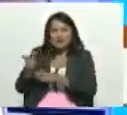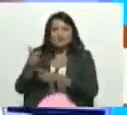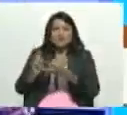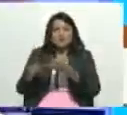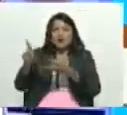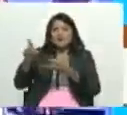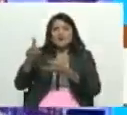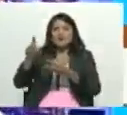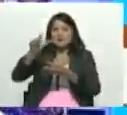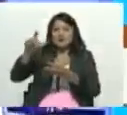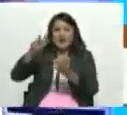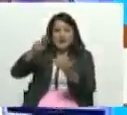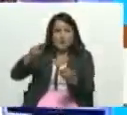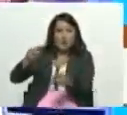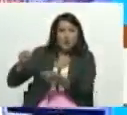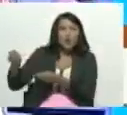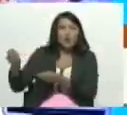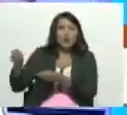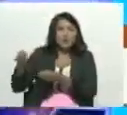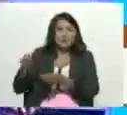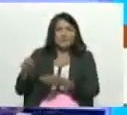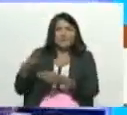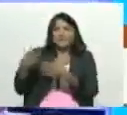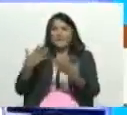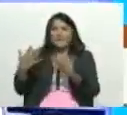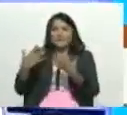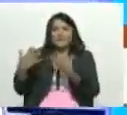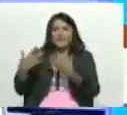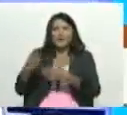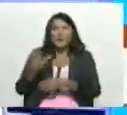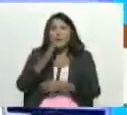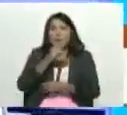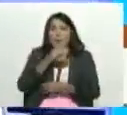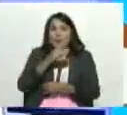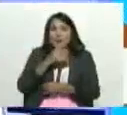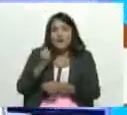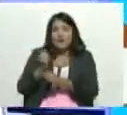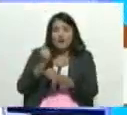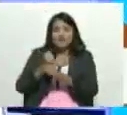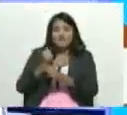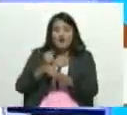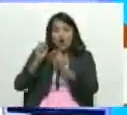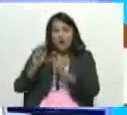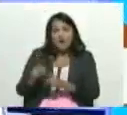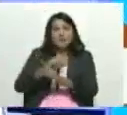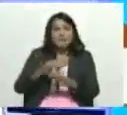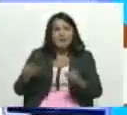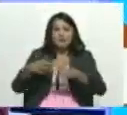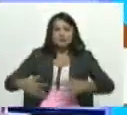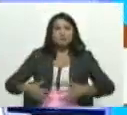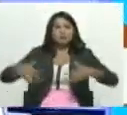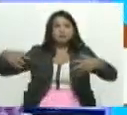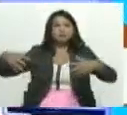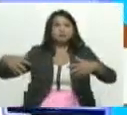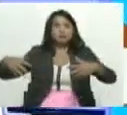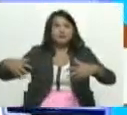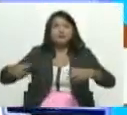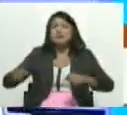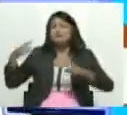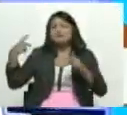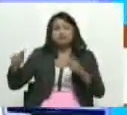estos agricultores Quizá no tenían suficiente trabajo pero que eran demasiado ricos dijeron